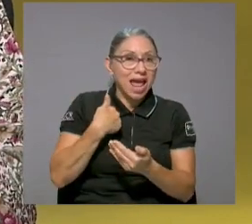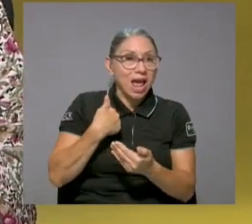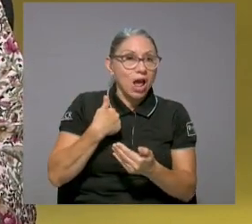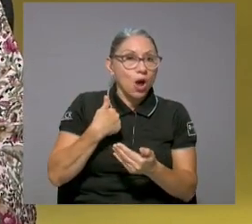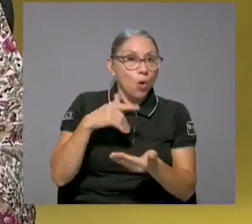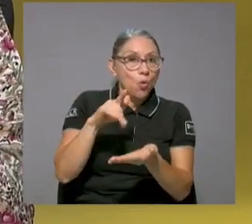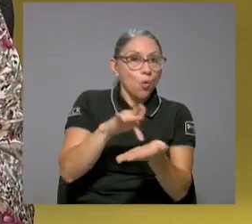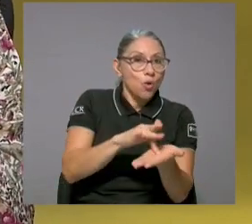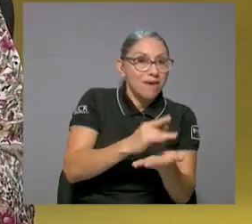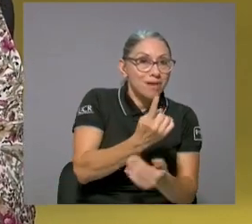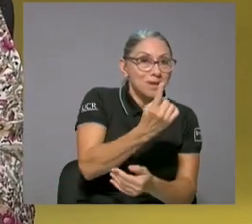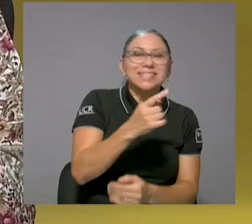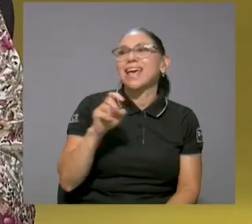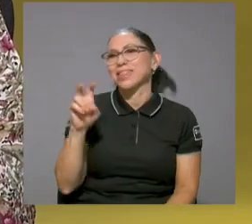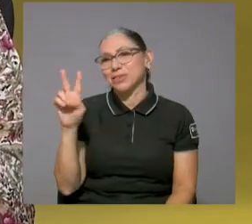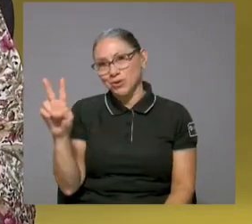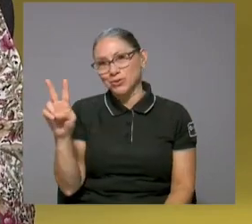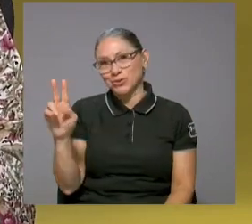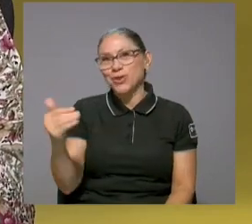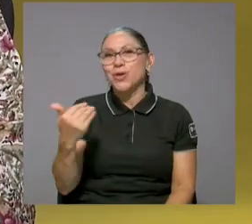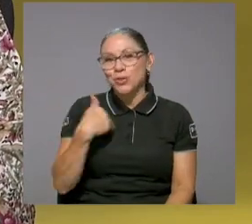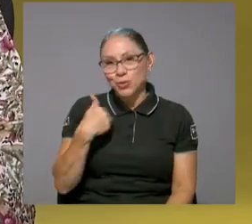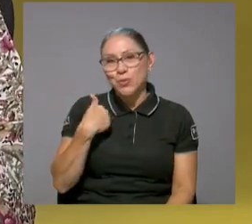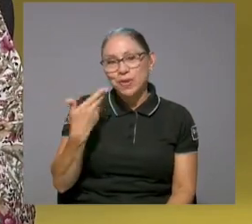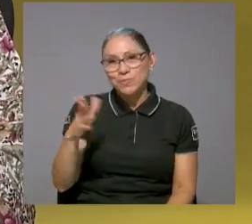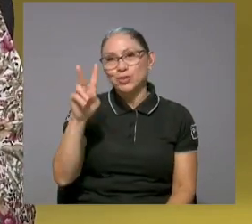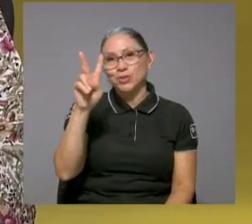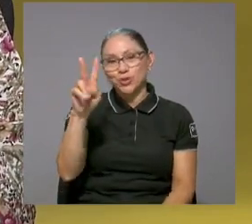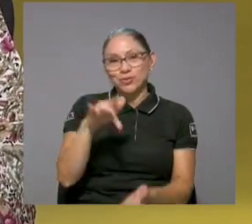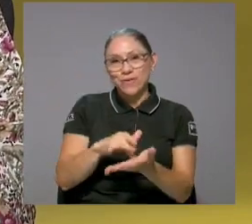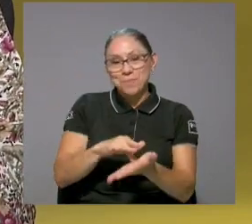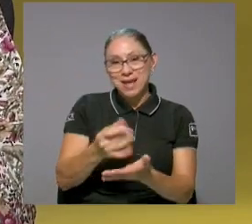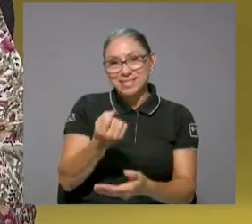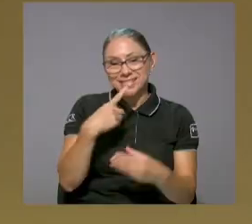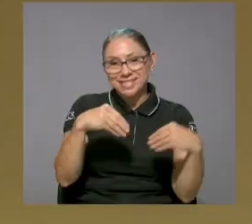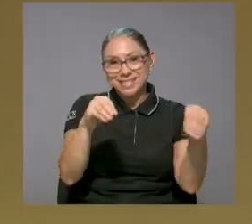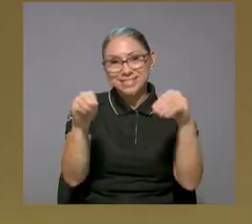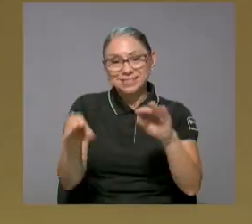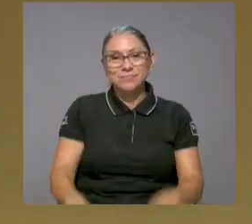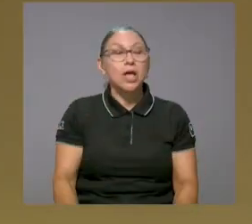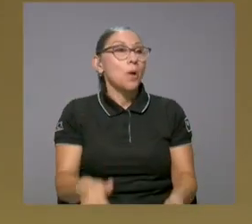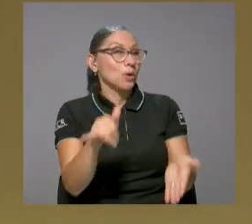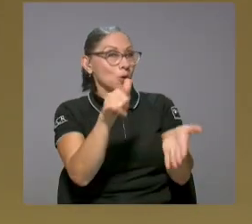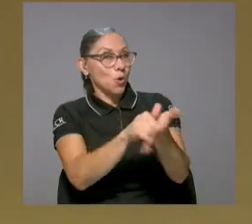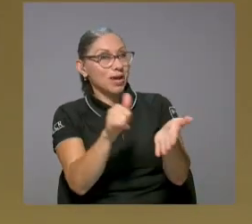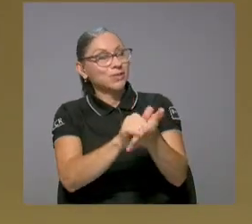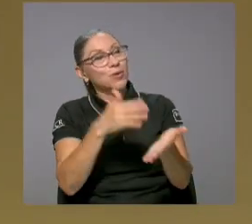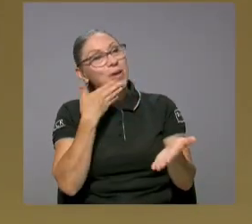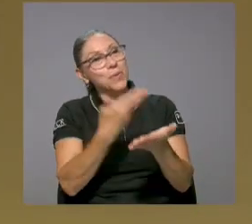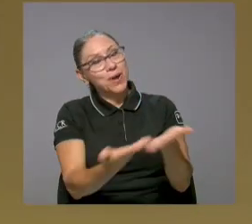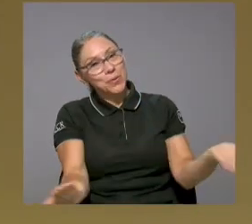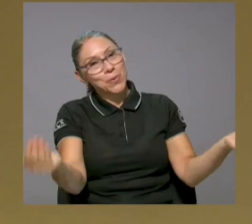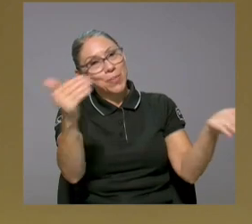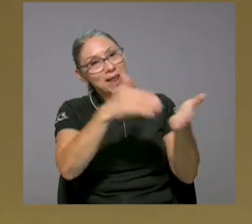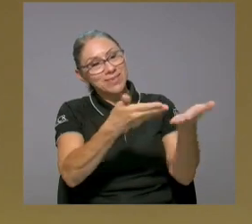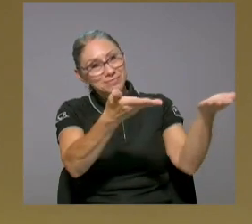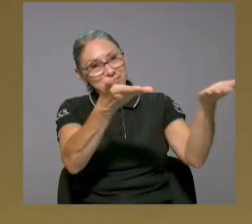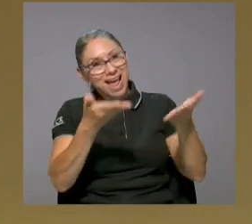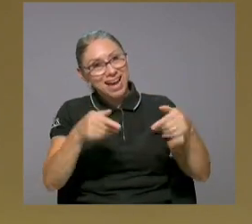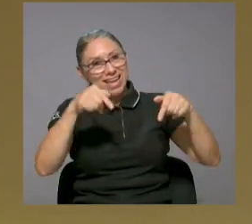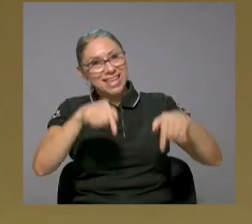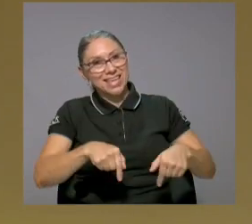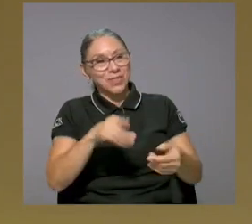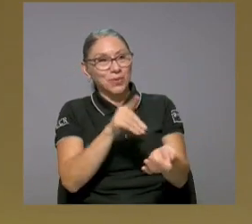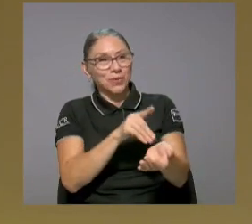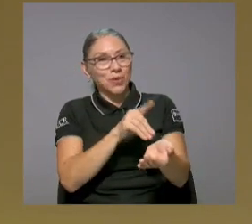Dos. Tuvimos dos. Bueno, pues con eso, qué bueno volverla a tener por aquí, doctora, y qué bueno